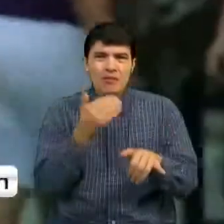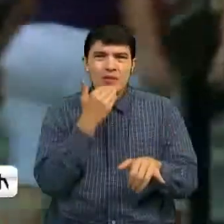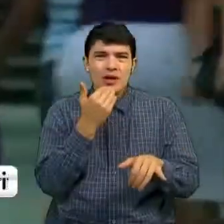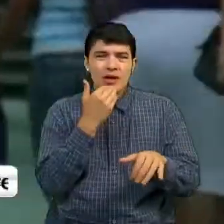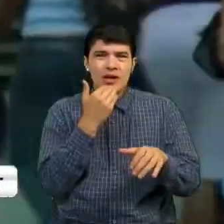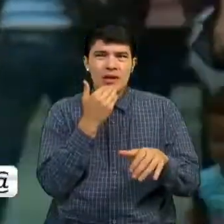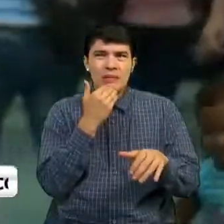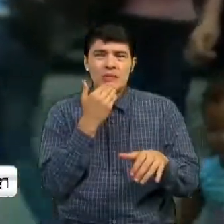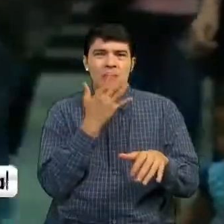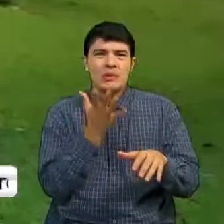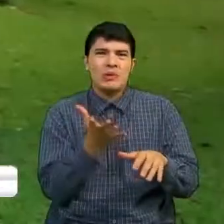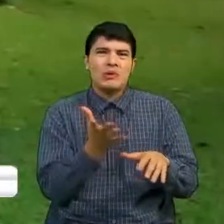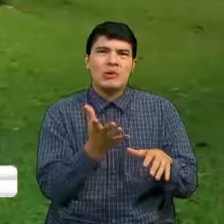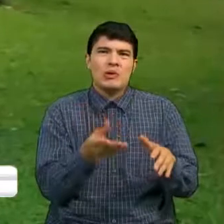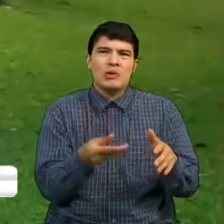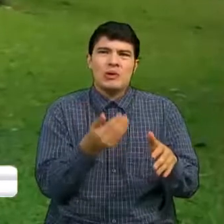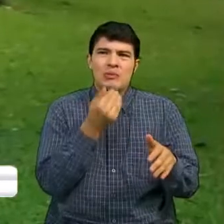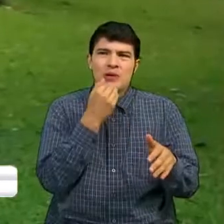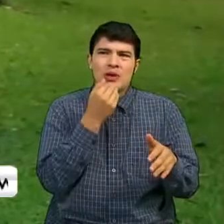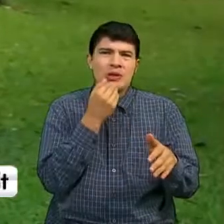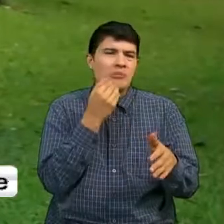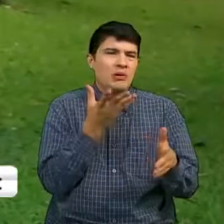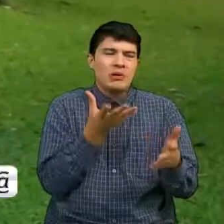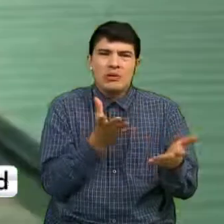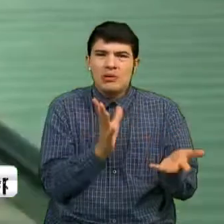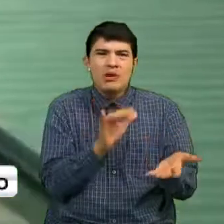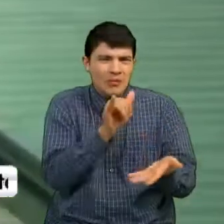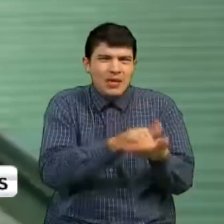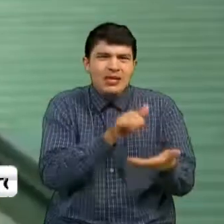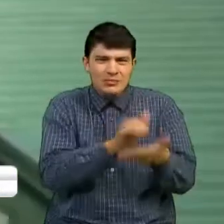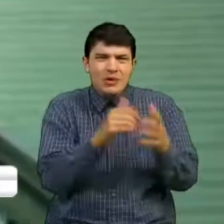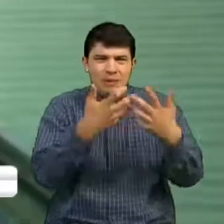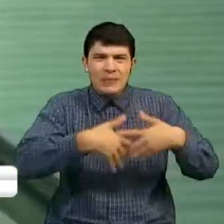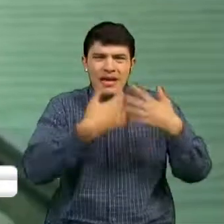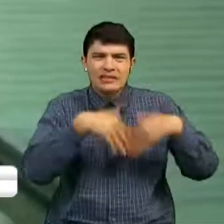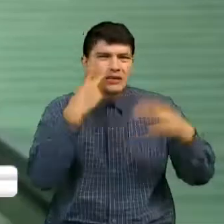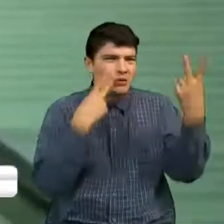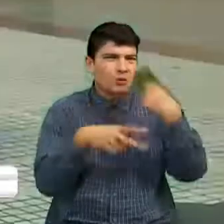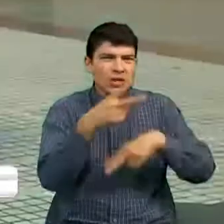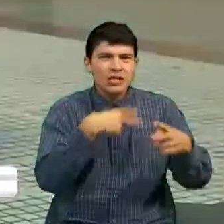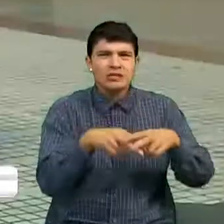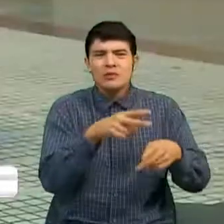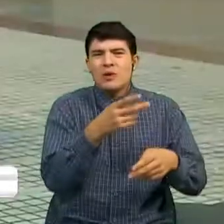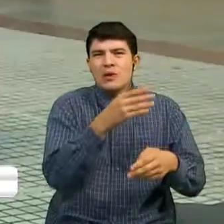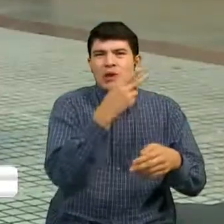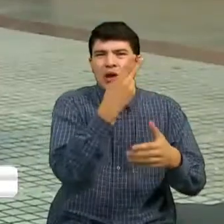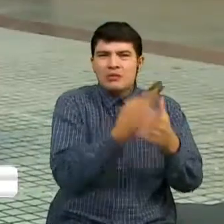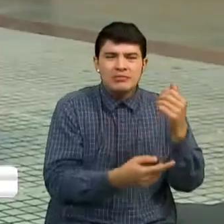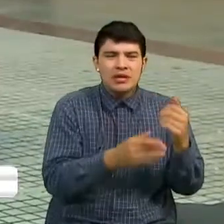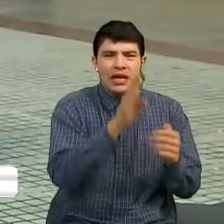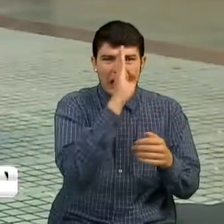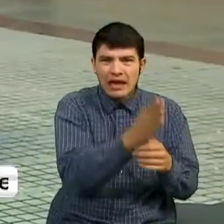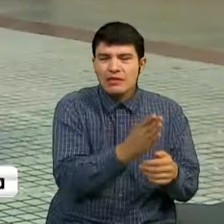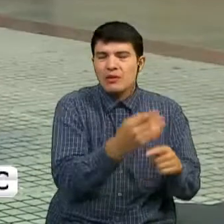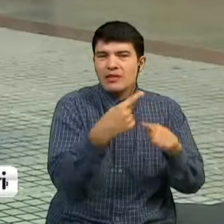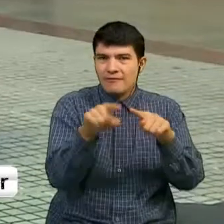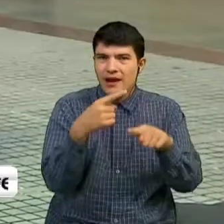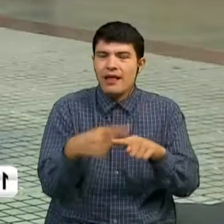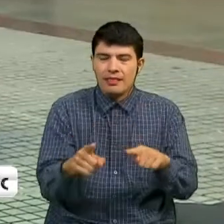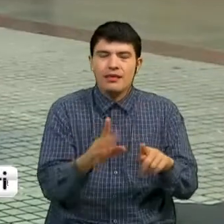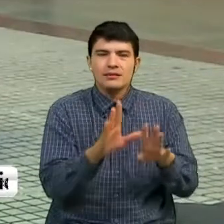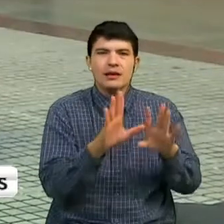que se ofrecen para parejas heterosexuales o esos planes a hoteles que se les dan a familias enteras. Entonces estamos